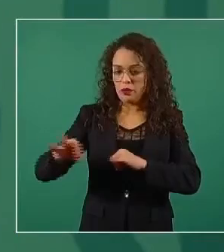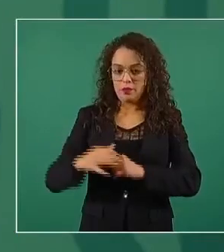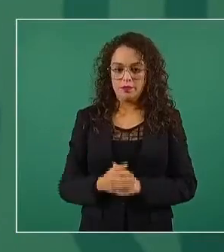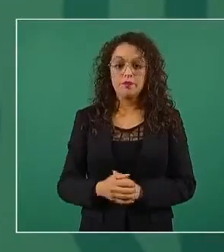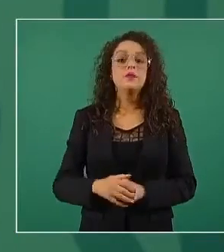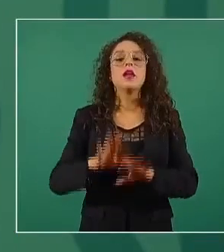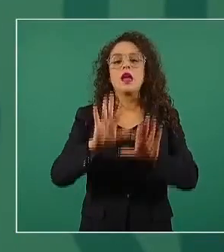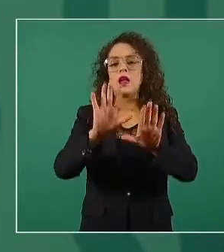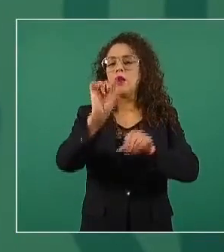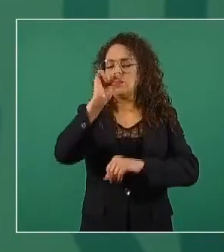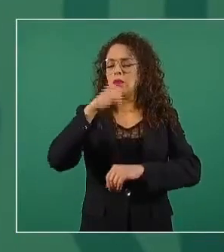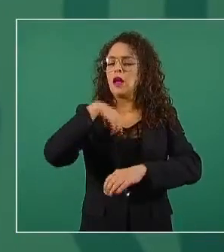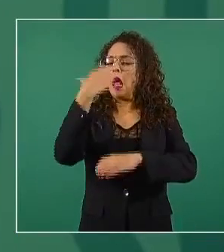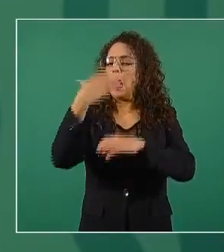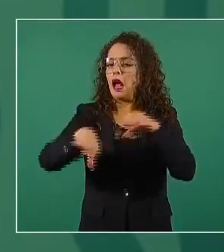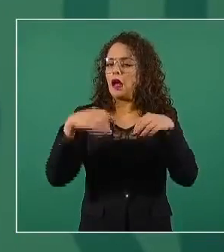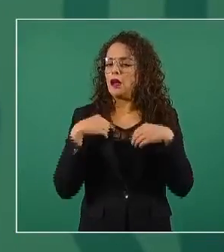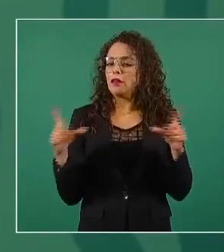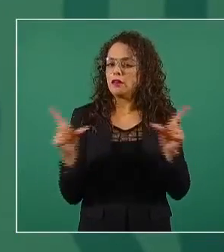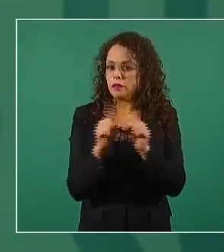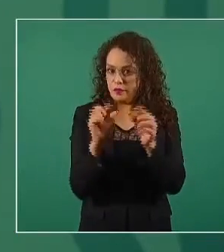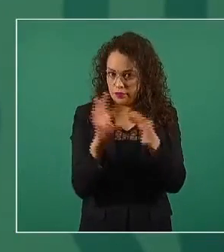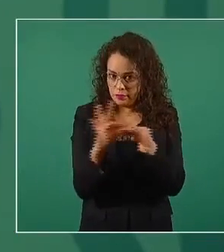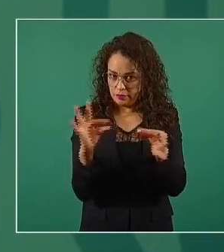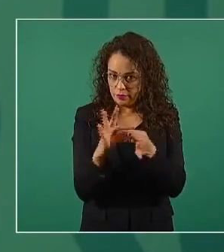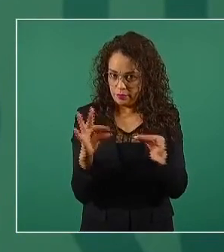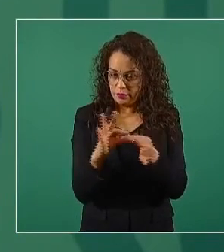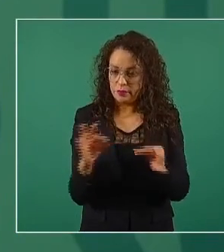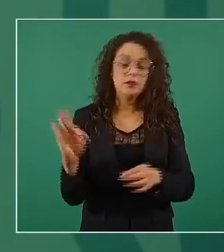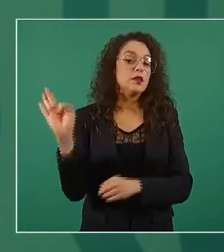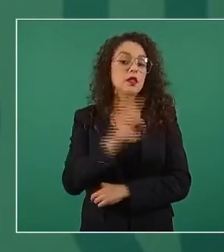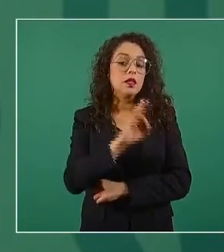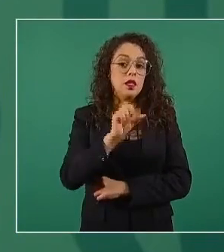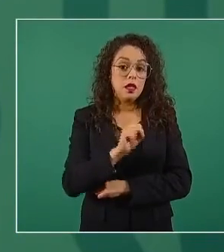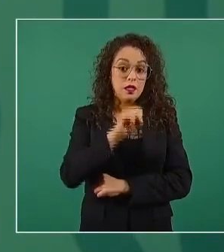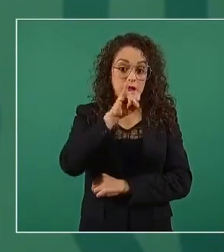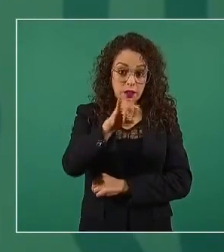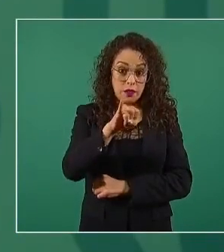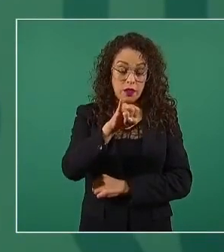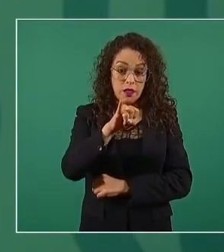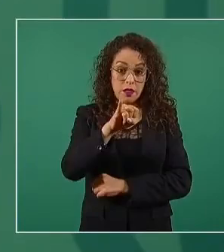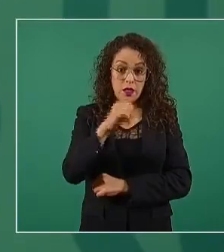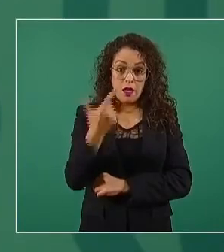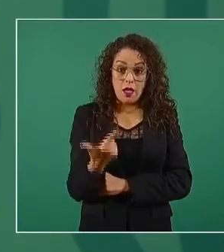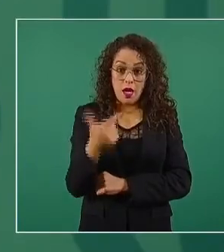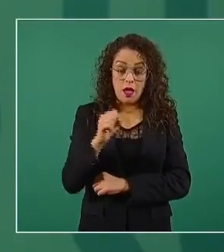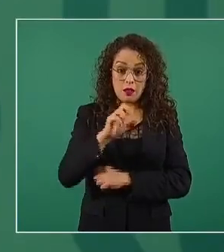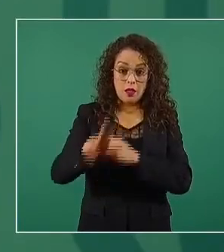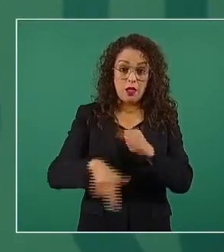esto, que si se introduce el gas natural